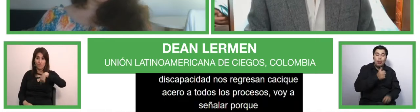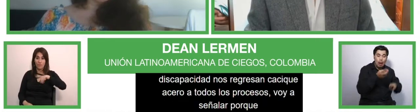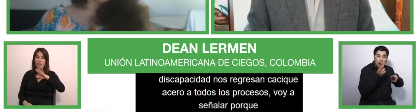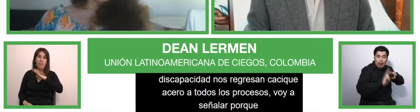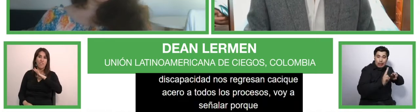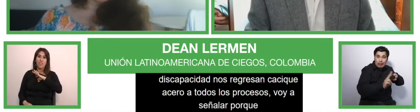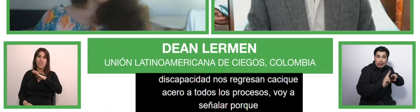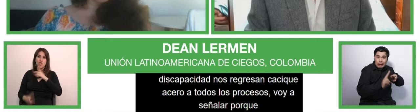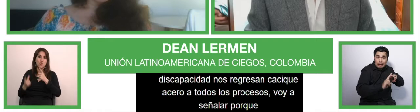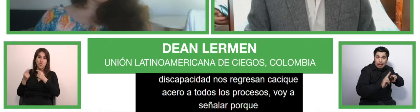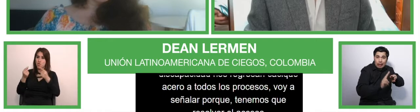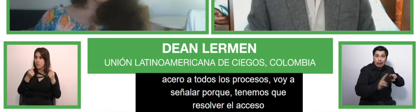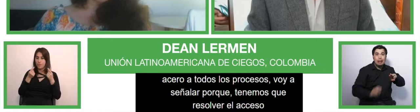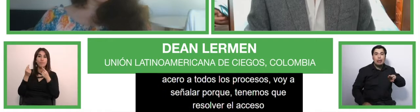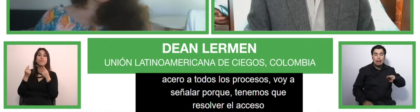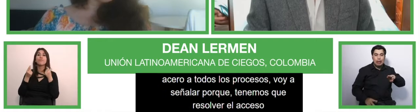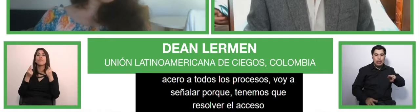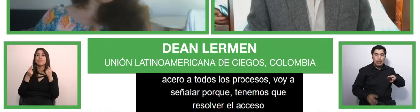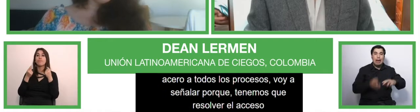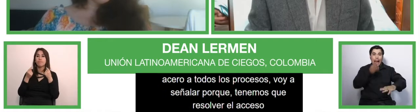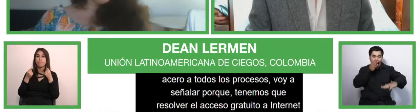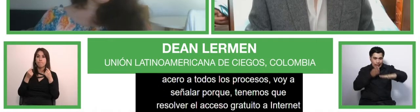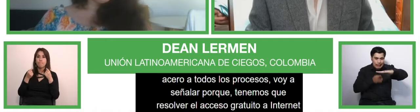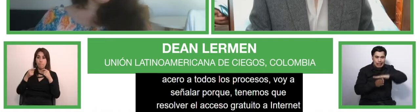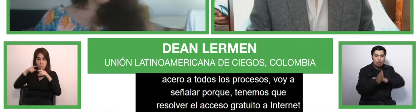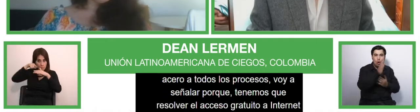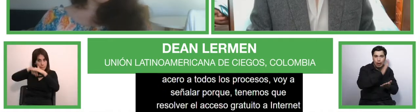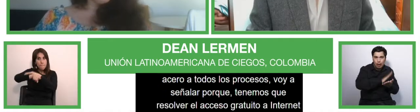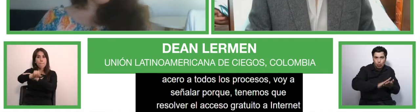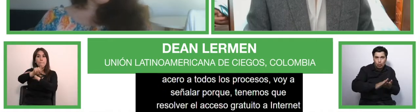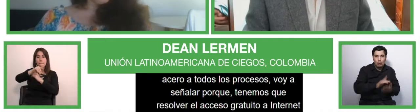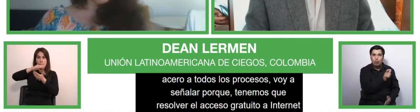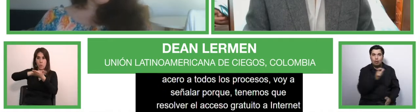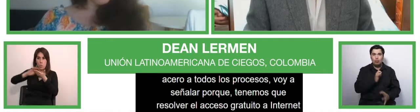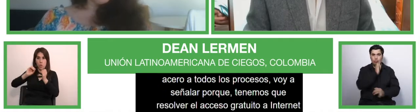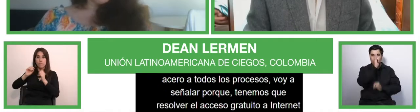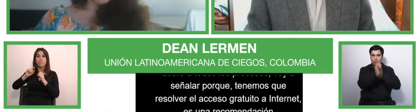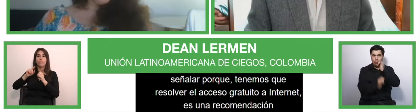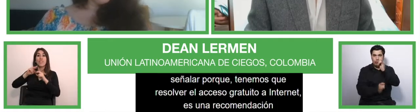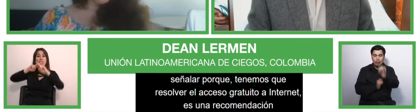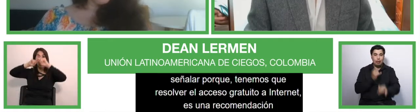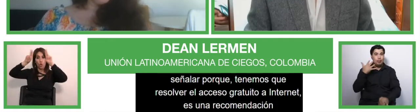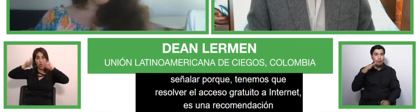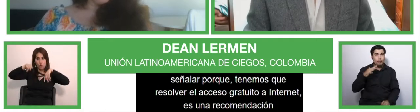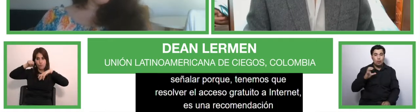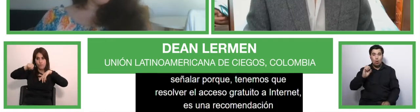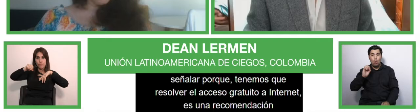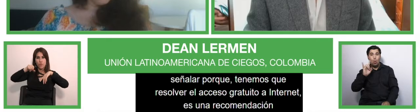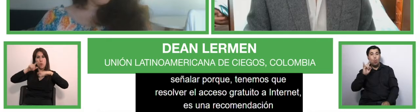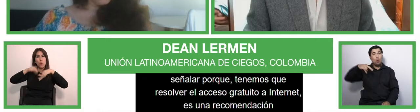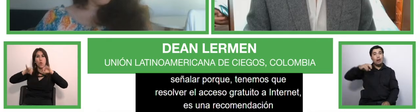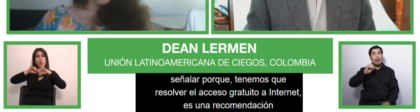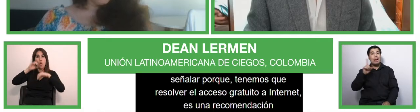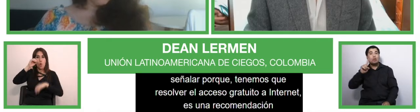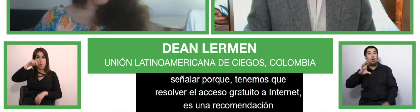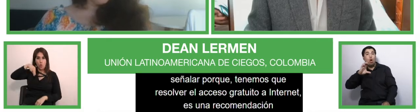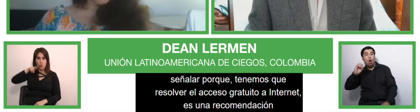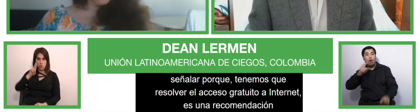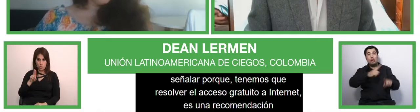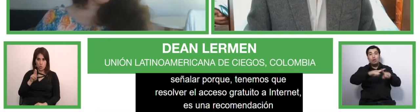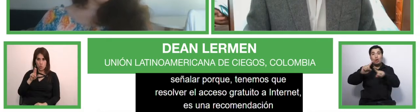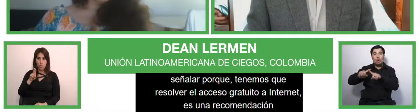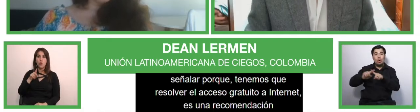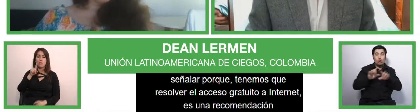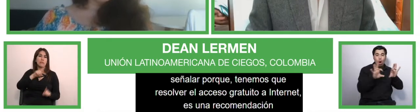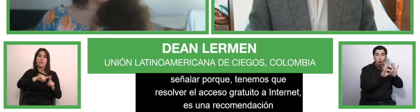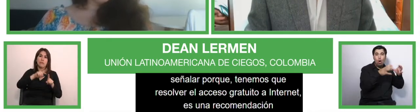a Internet, que es una recomendación que viene desde UNESCO, desde CEPAL y desde distintos órganos internacionales. Tenemos que resolver el tema